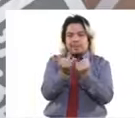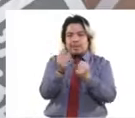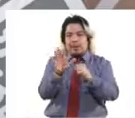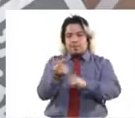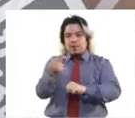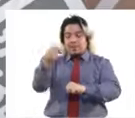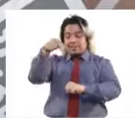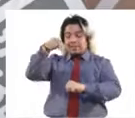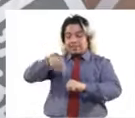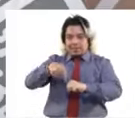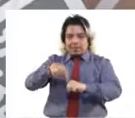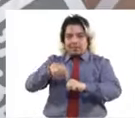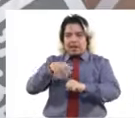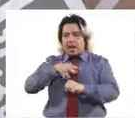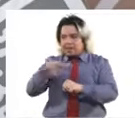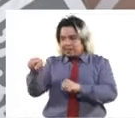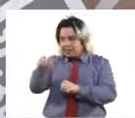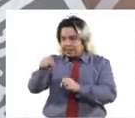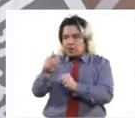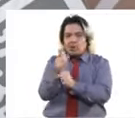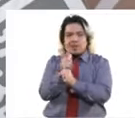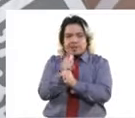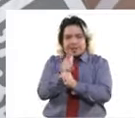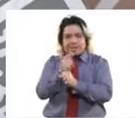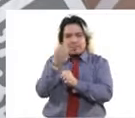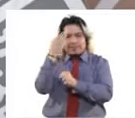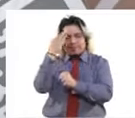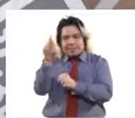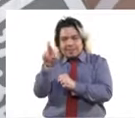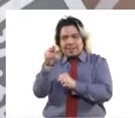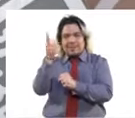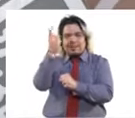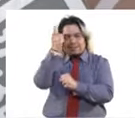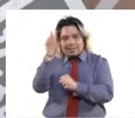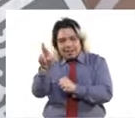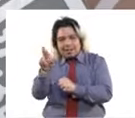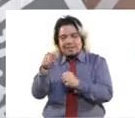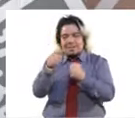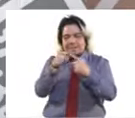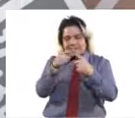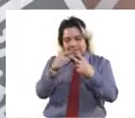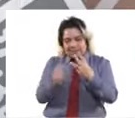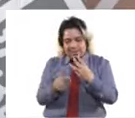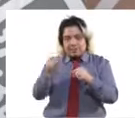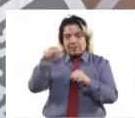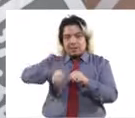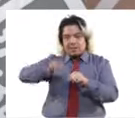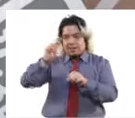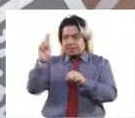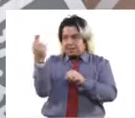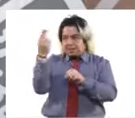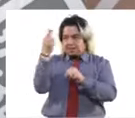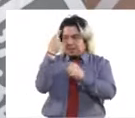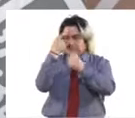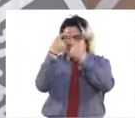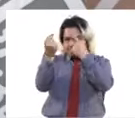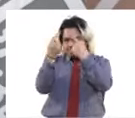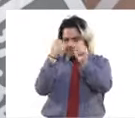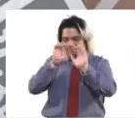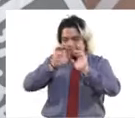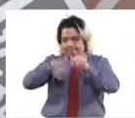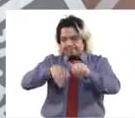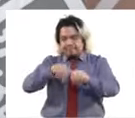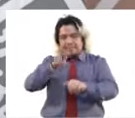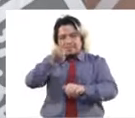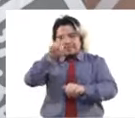hoy hay licenciados, maestros, doctores que salen de esta Universidad de la Policía.